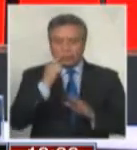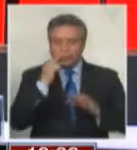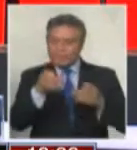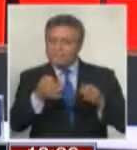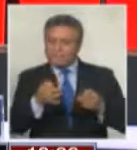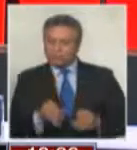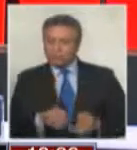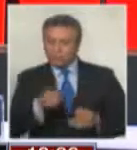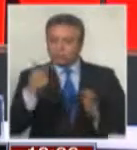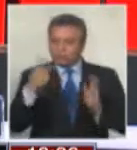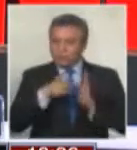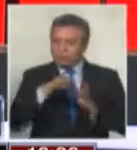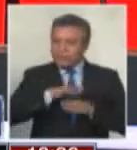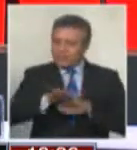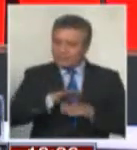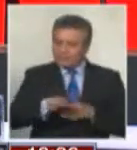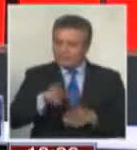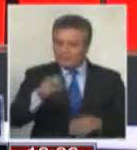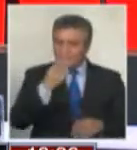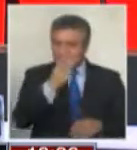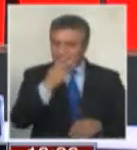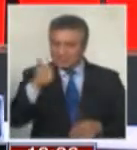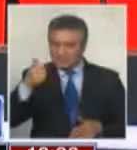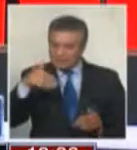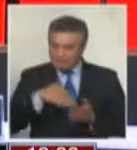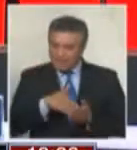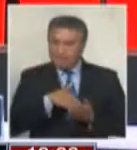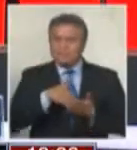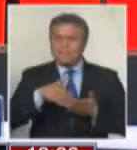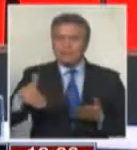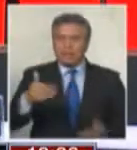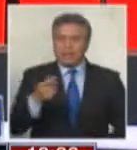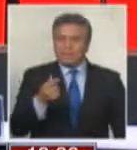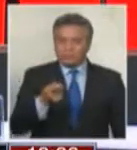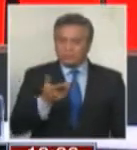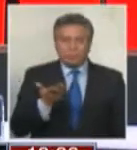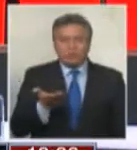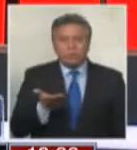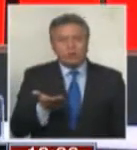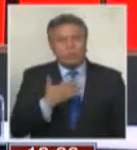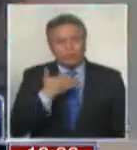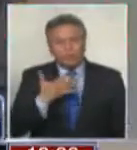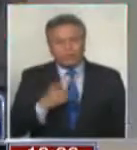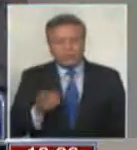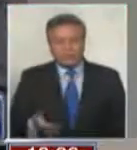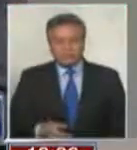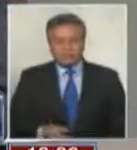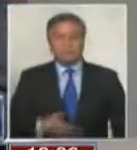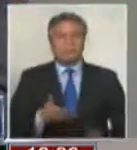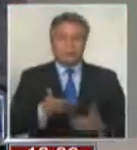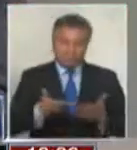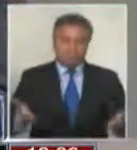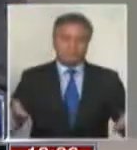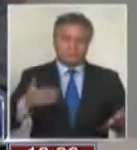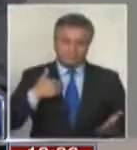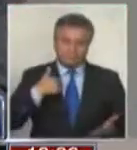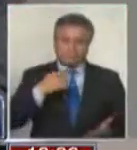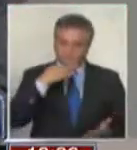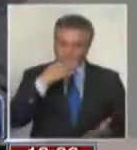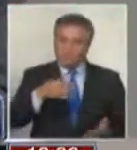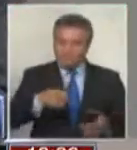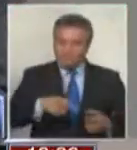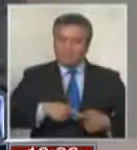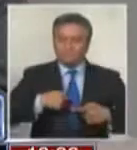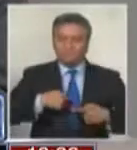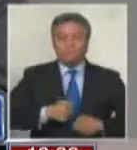2010 15 36 mil millones de pesos porque bueno porque el fortalecimiento